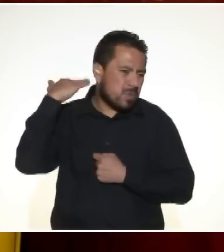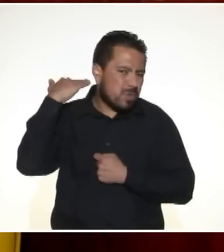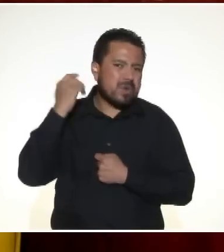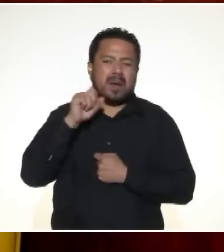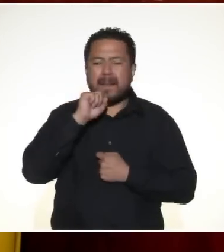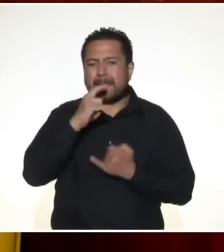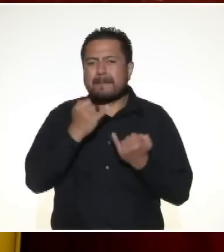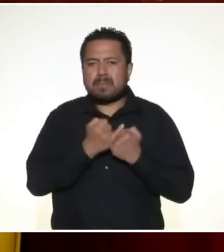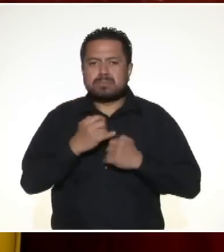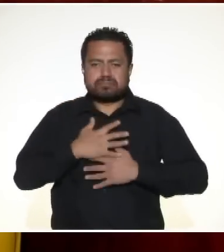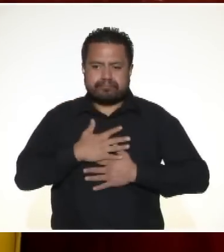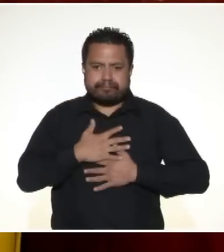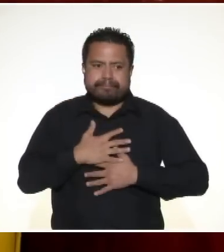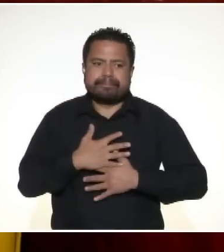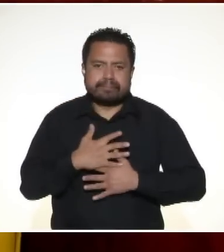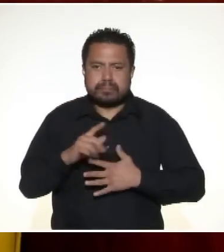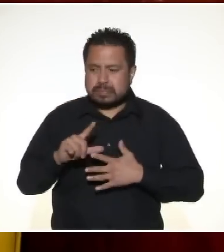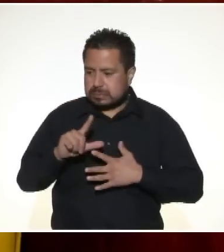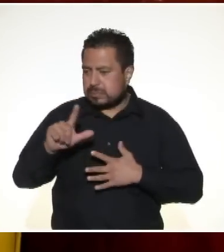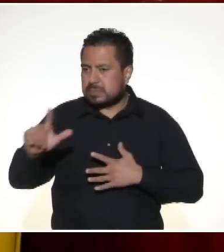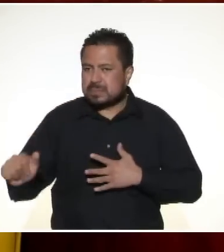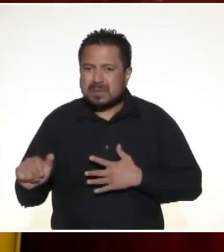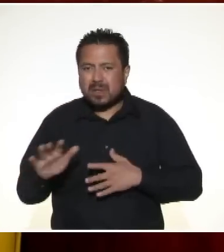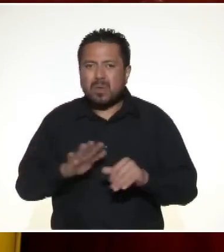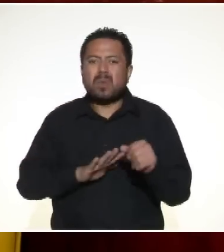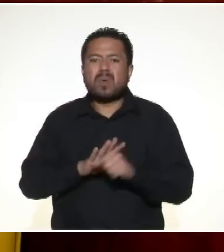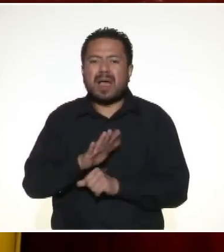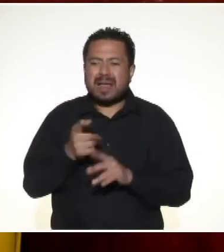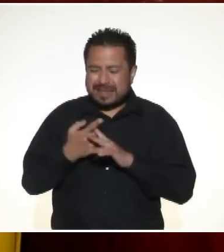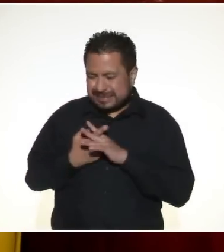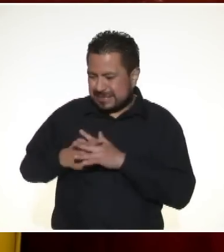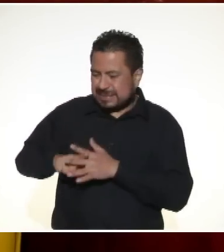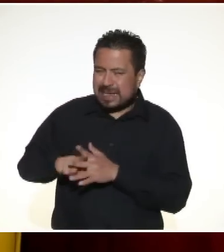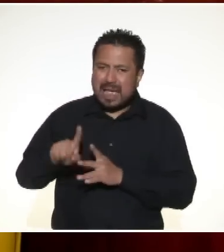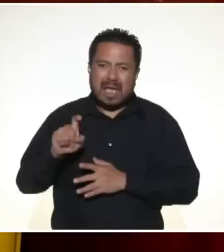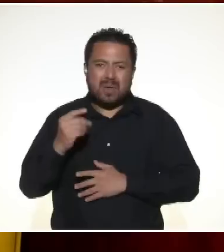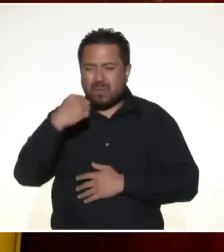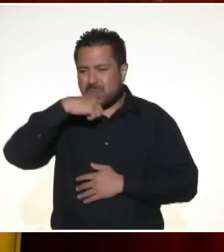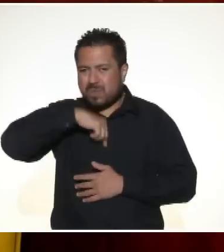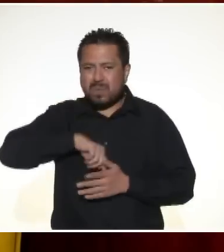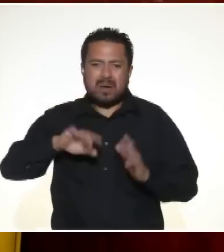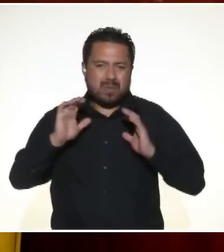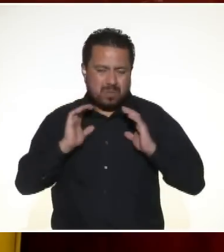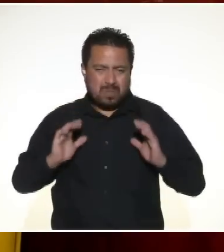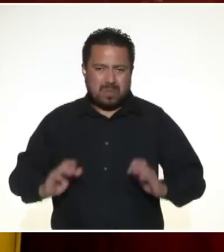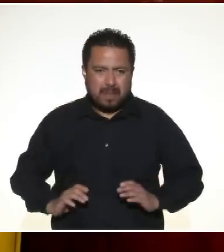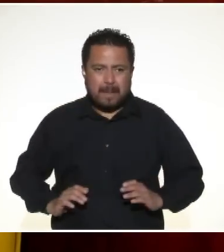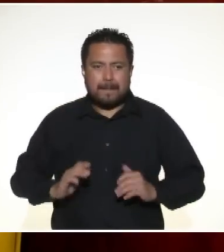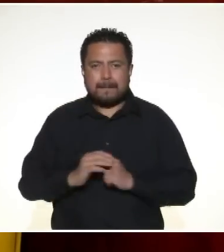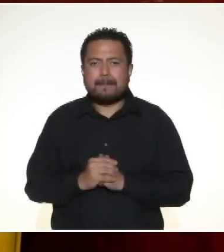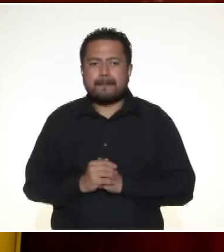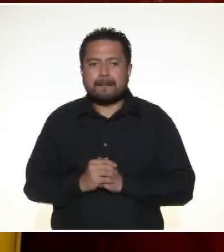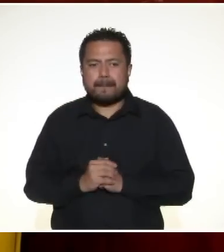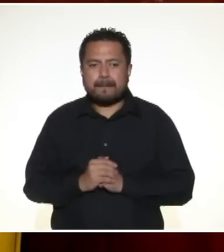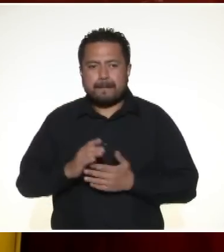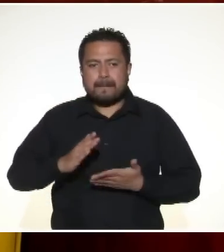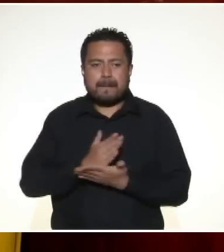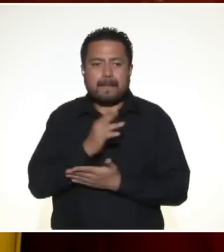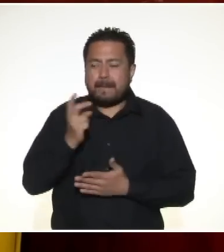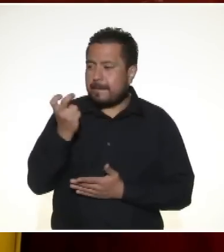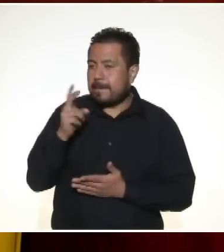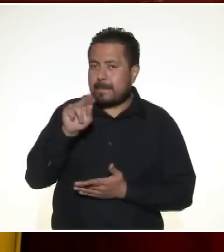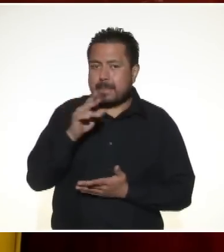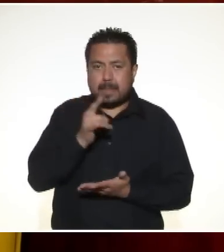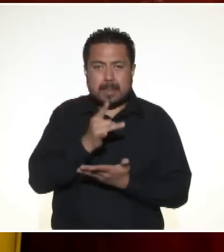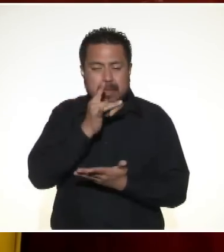el proceso inflamatorio que viene después de la entrada del agua al organismo. Además de que esto no solamente es en